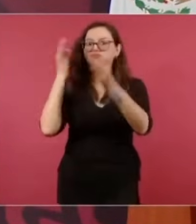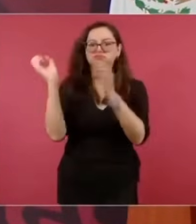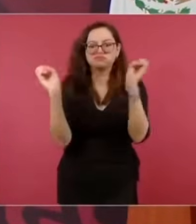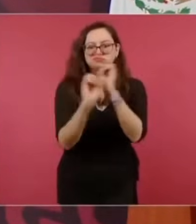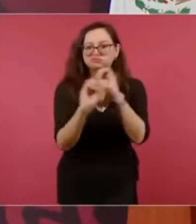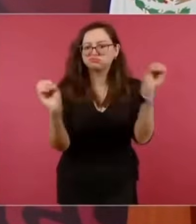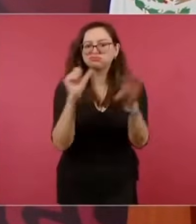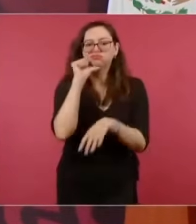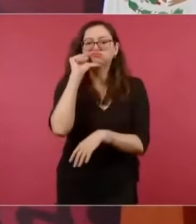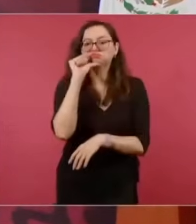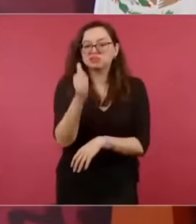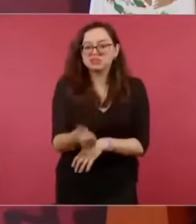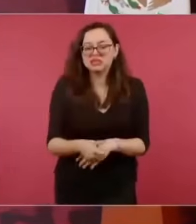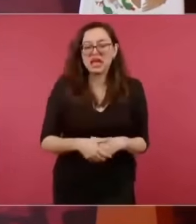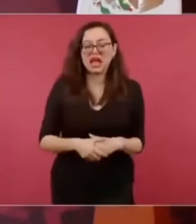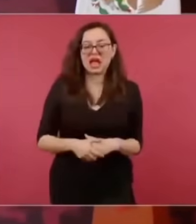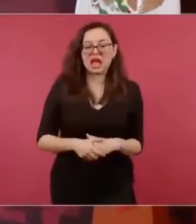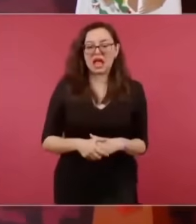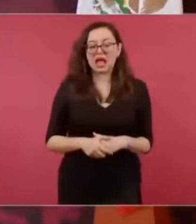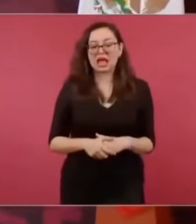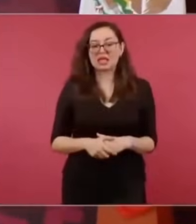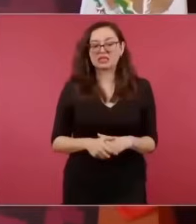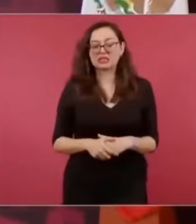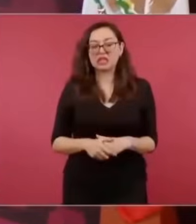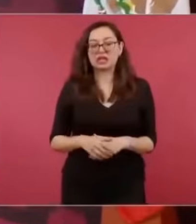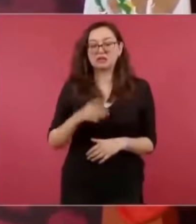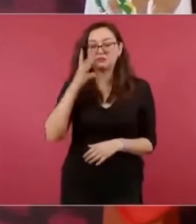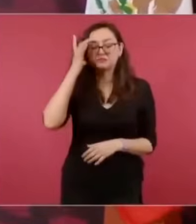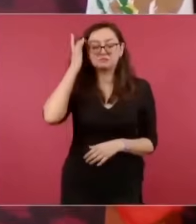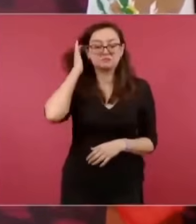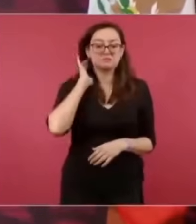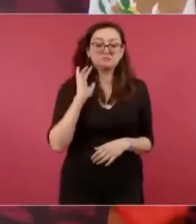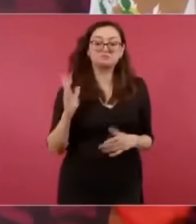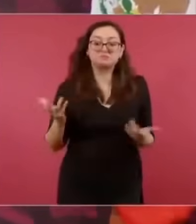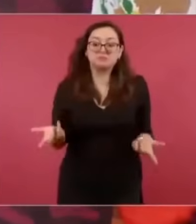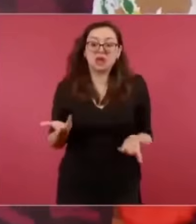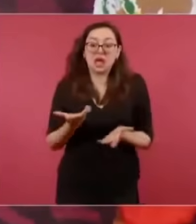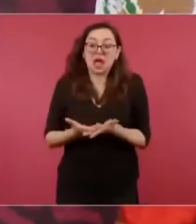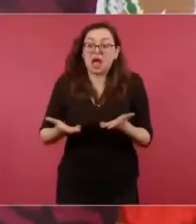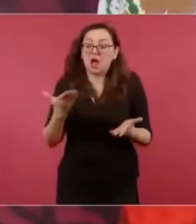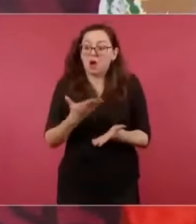al Tren Falla, como dice Ricardo Salinas,